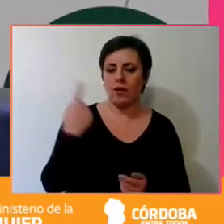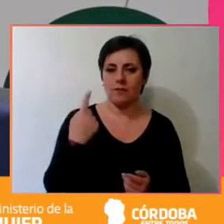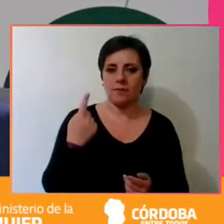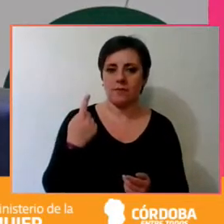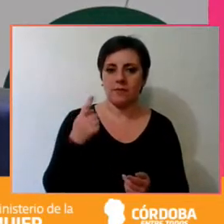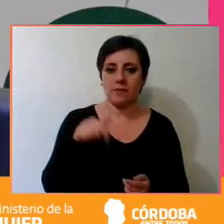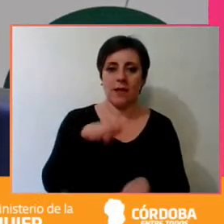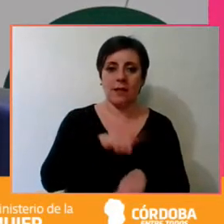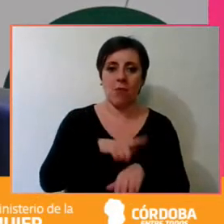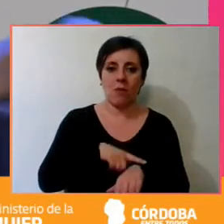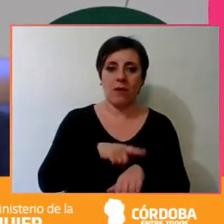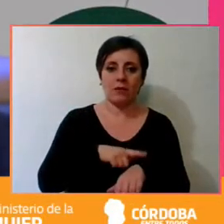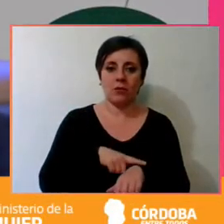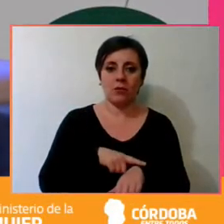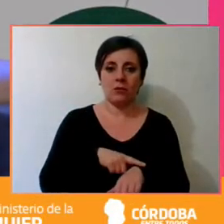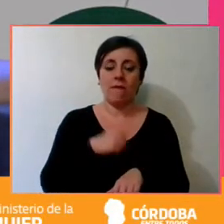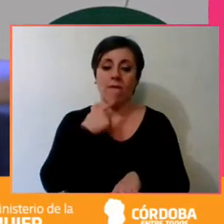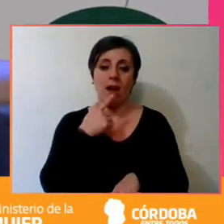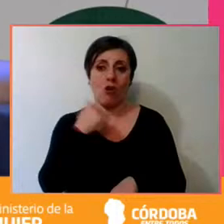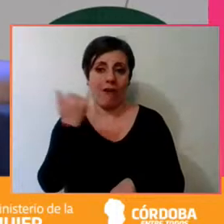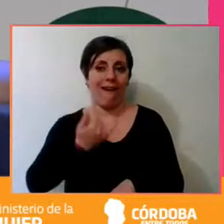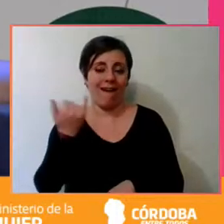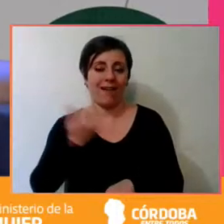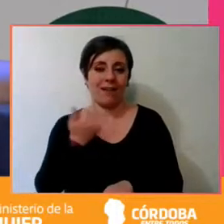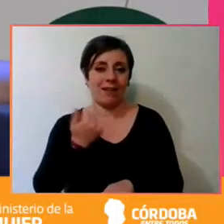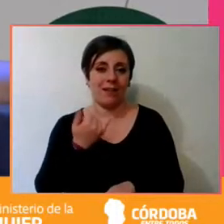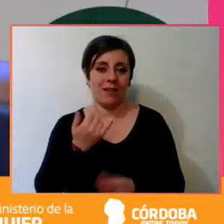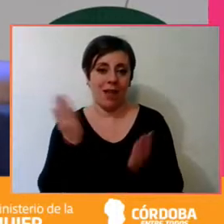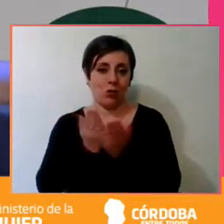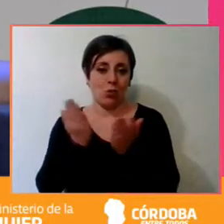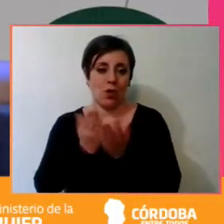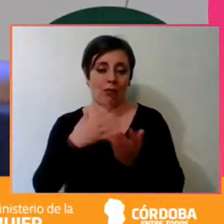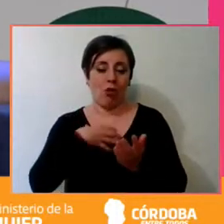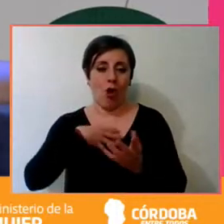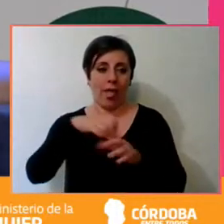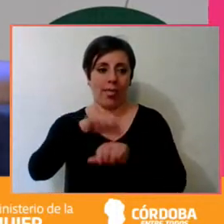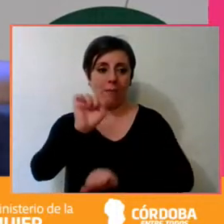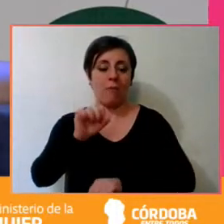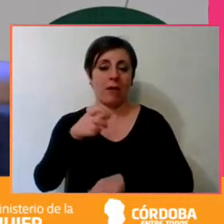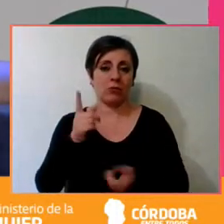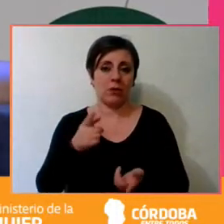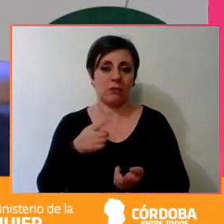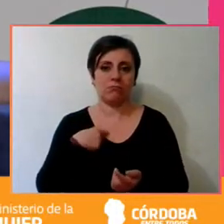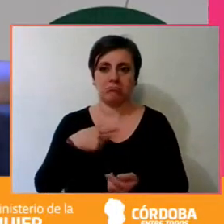momento hay varones cursando la diplomatura, y yo celebro